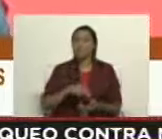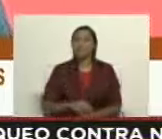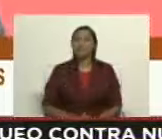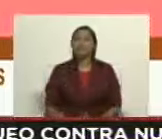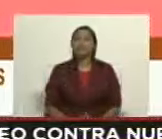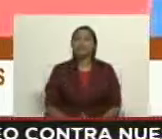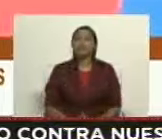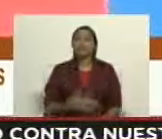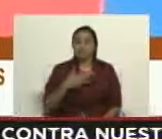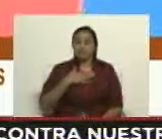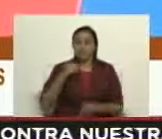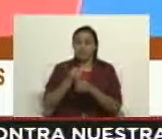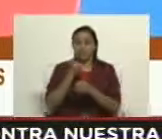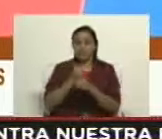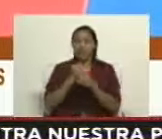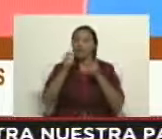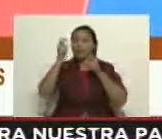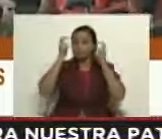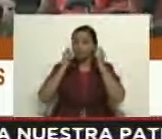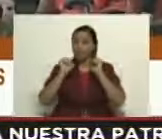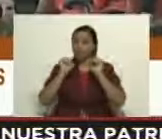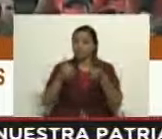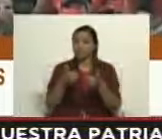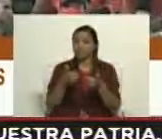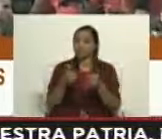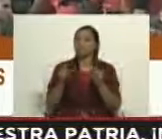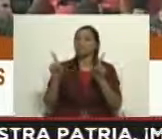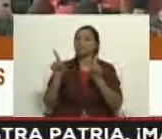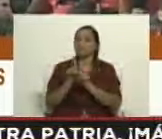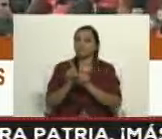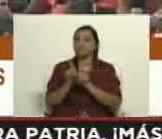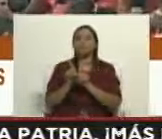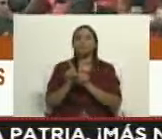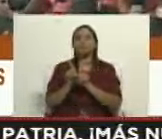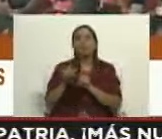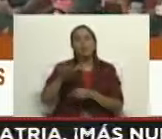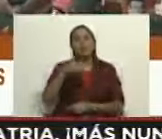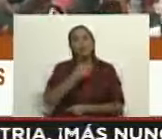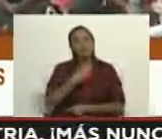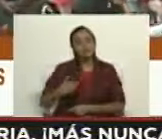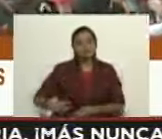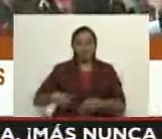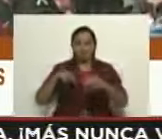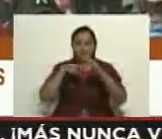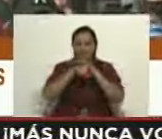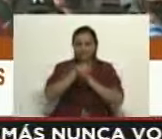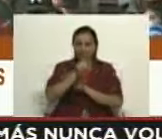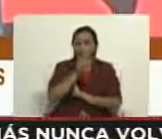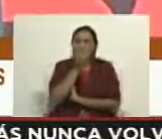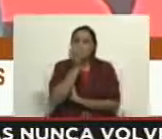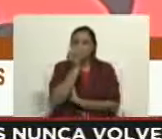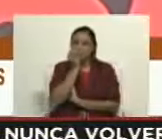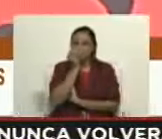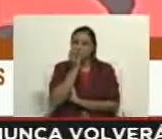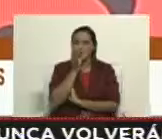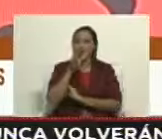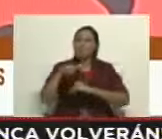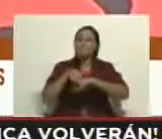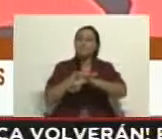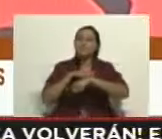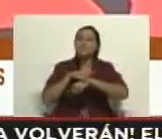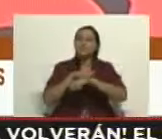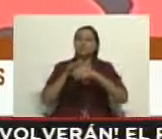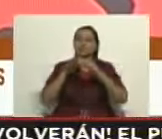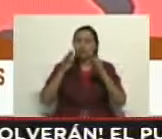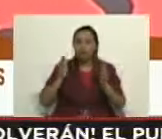trabajaba con el comandante Chávez allá en el despacho de la presidencia, otrora ministerio de